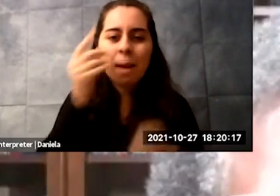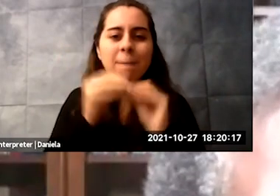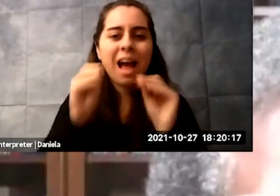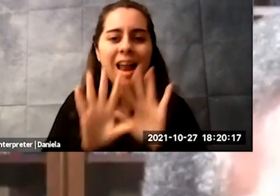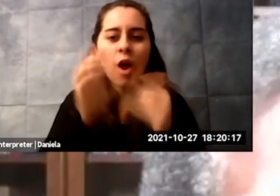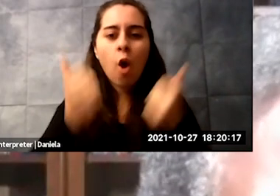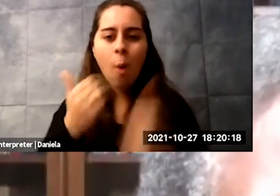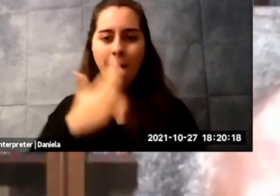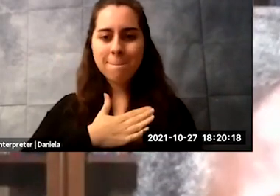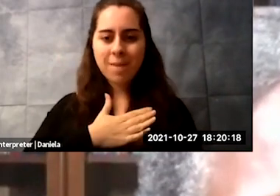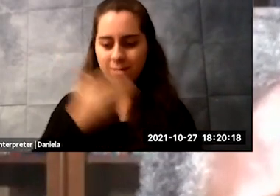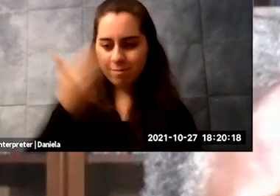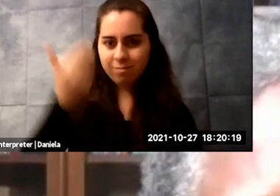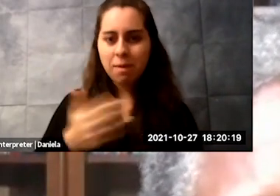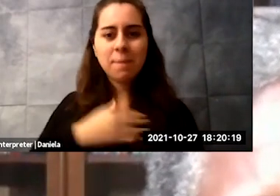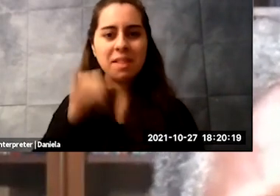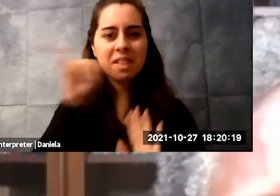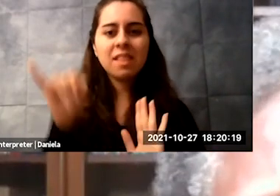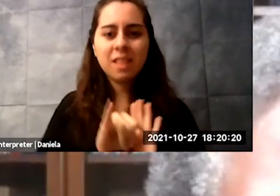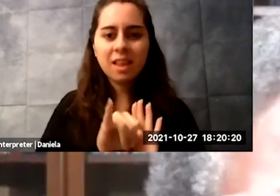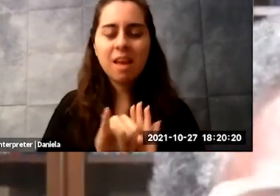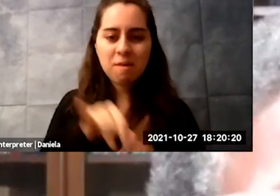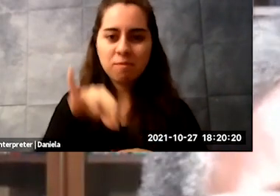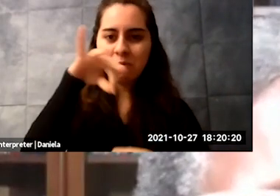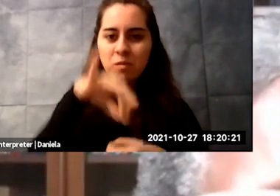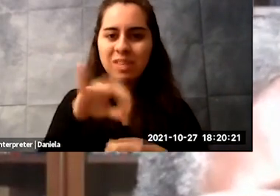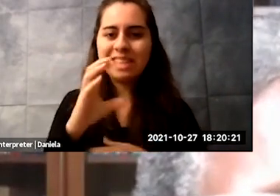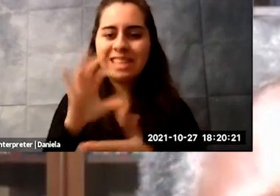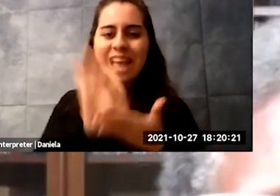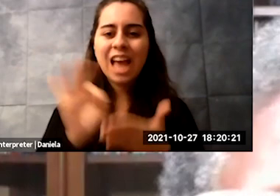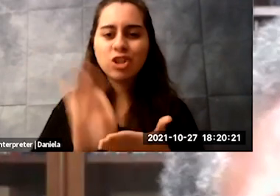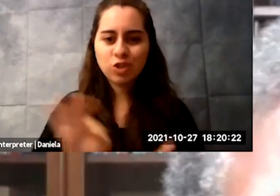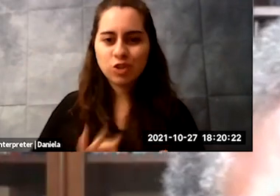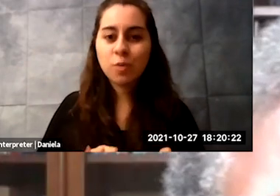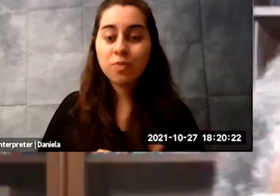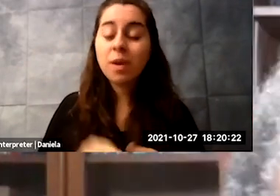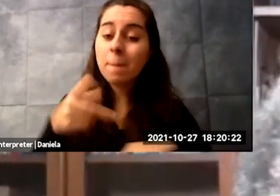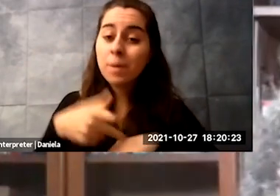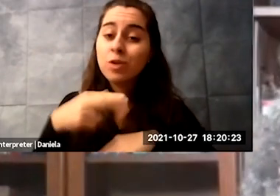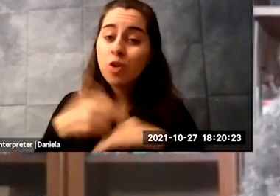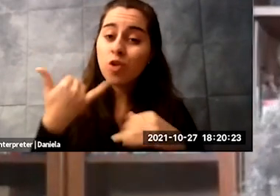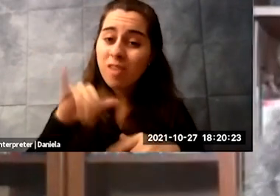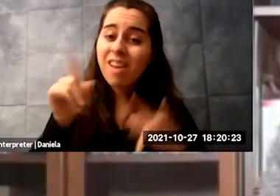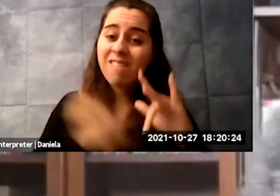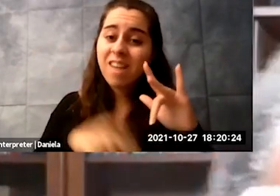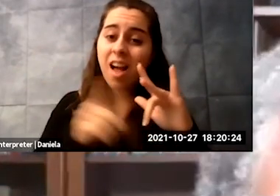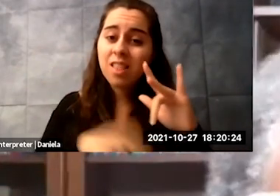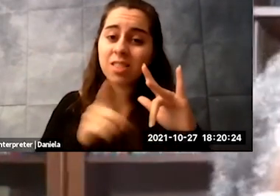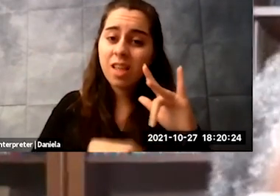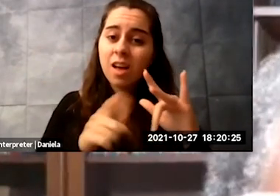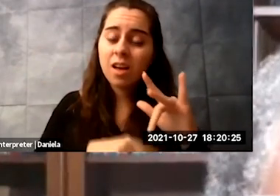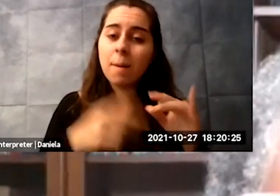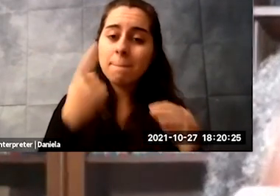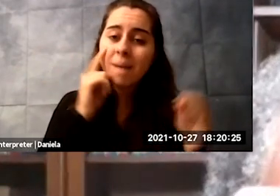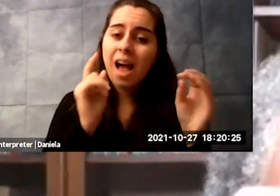reconocer que algún avance hemos hecho en reconocimiento de nuestra afrodescendencia y del racismo que hay que combatir en Puerto Rico. Así que esa conexión de por dónde hay que